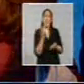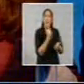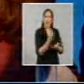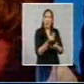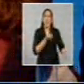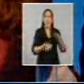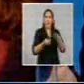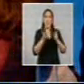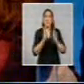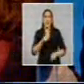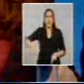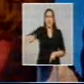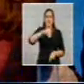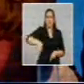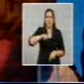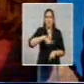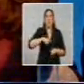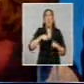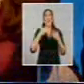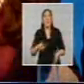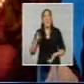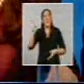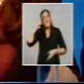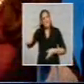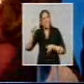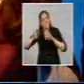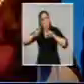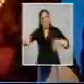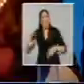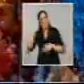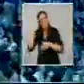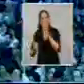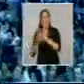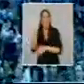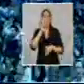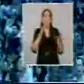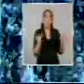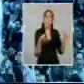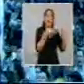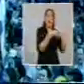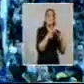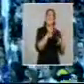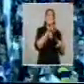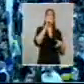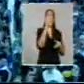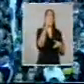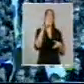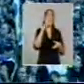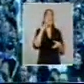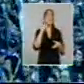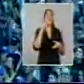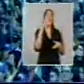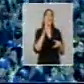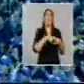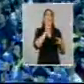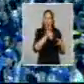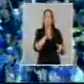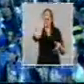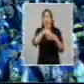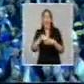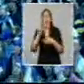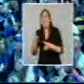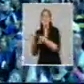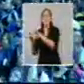este programa. La cooperativa Uriburu de La Pampa hoy es una más de ellas, de